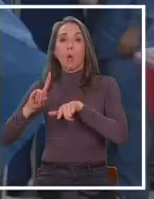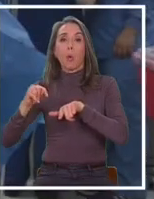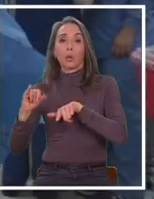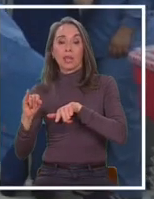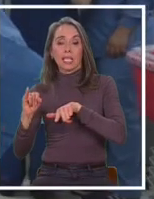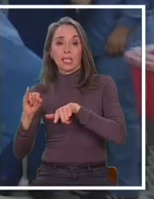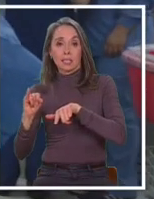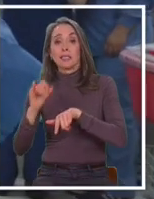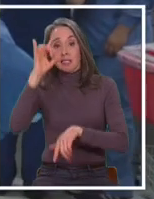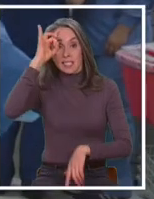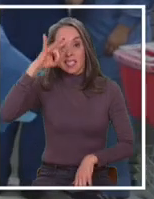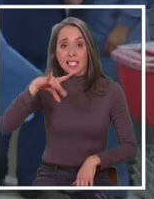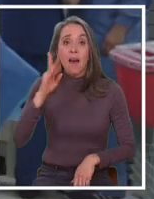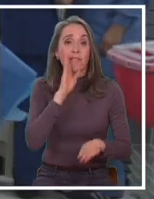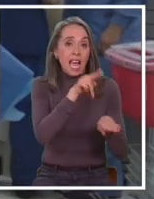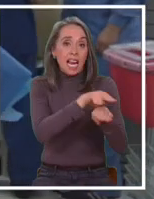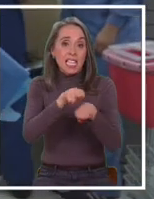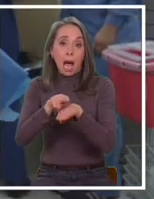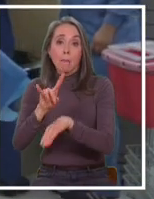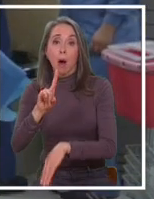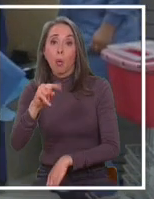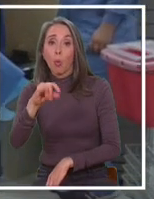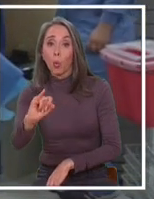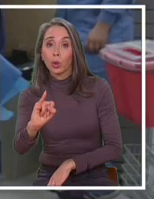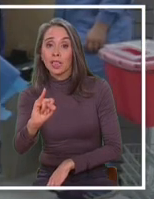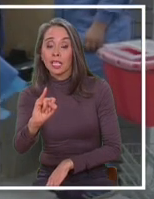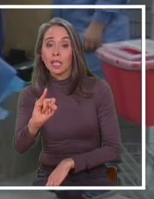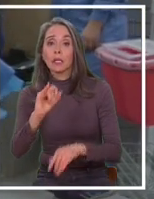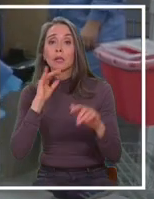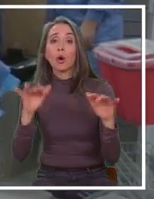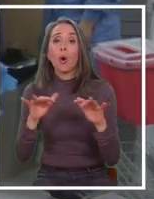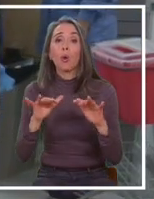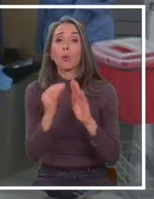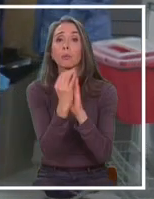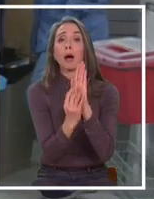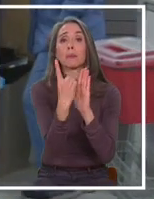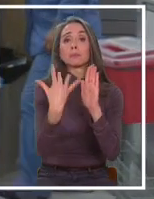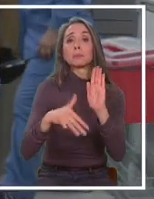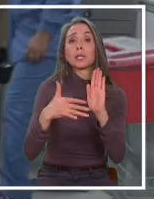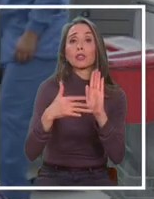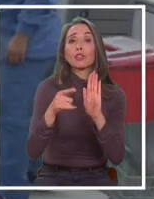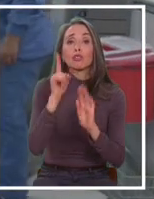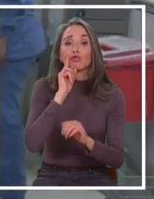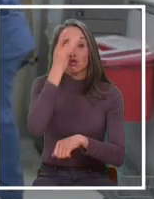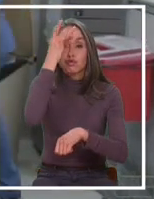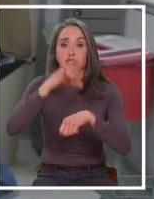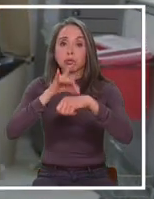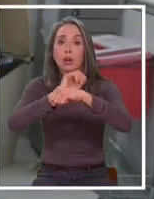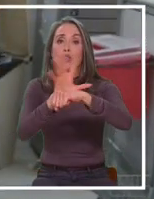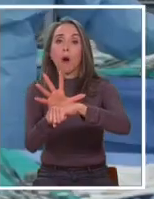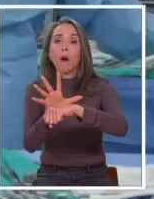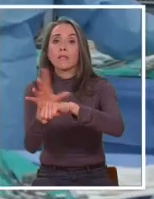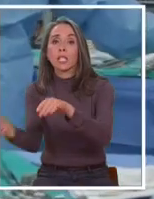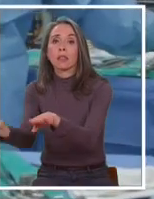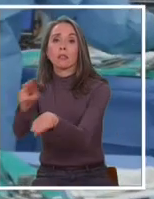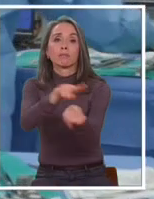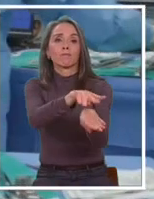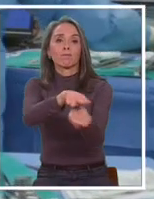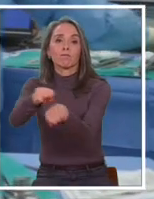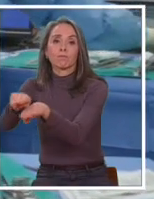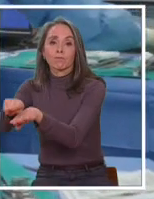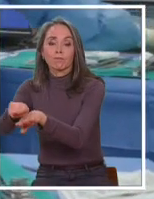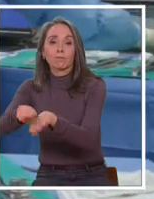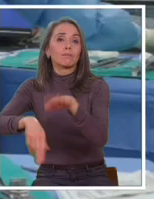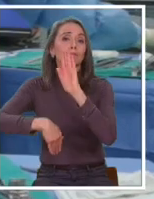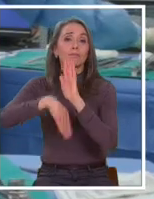Y todos sabemos que esas camas de cuidados intensivos están siendo priorizadas para los pacientes con coronavirus. A eso hay que sumar